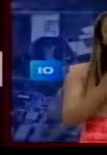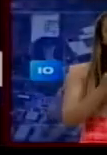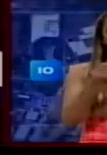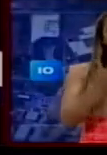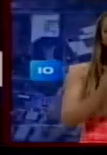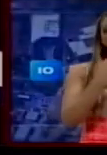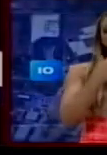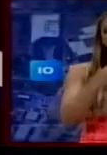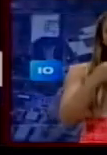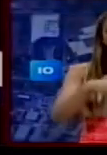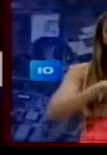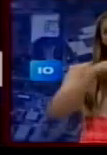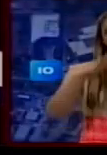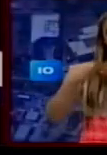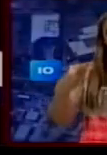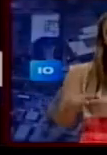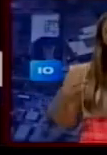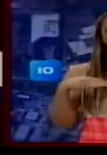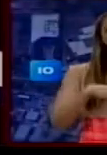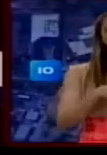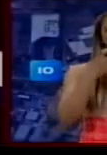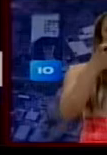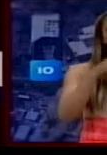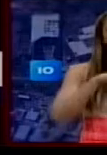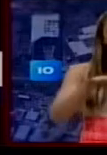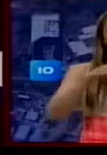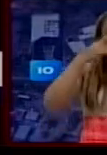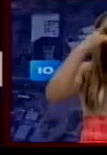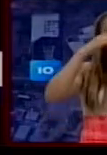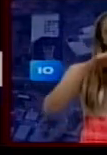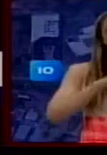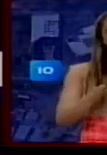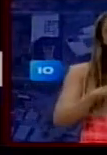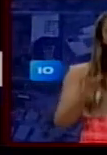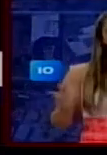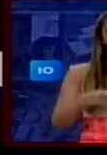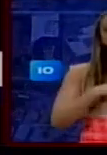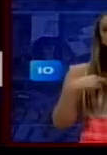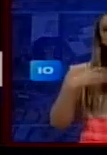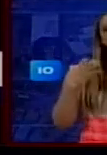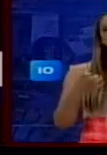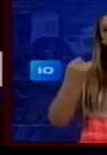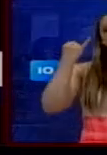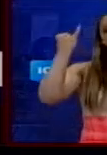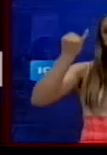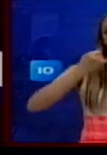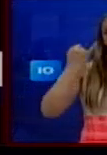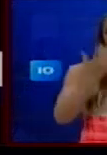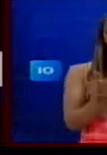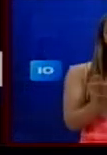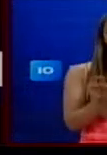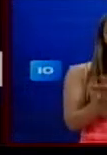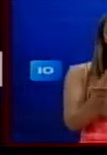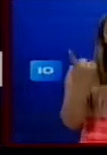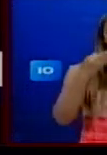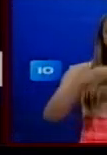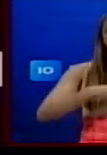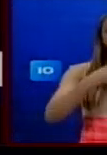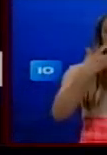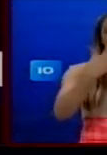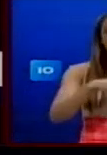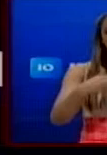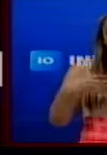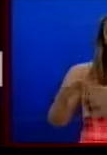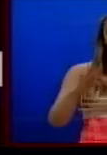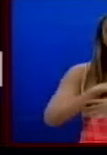determinante y definitoria este trabajo para impulsarlas. Estamos esperanzados en que todas las